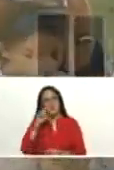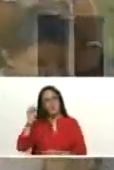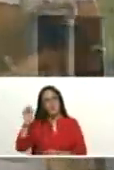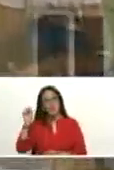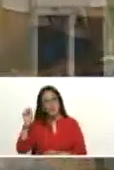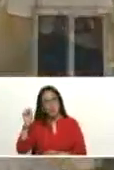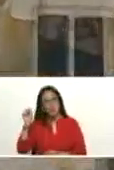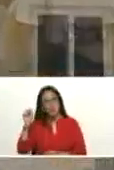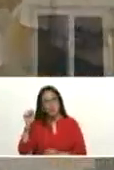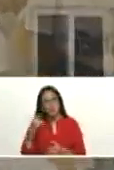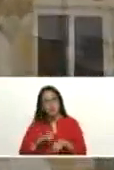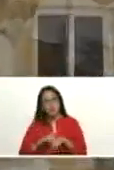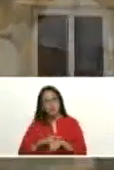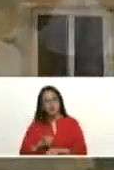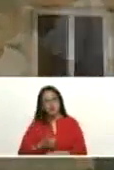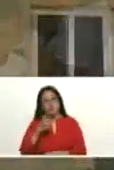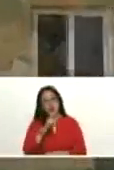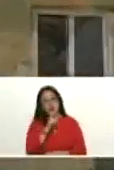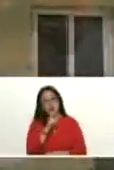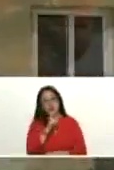los momentos más difíciles,